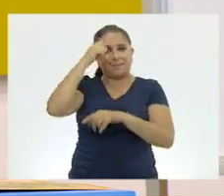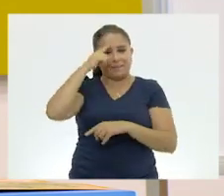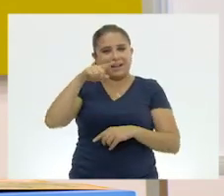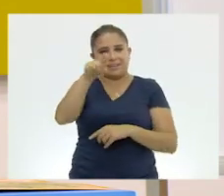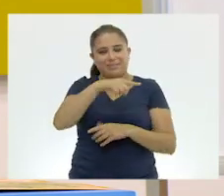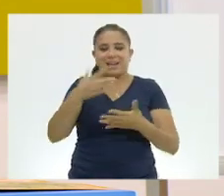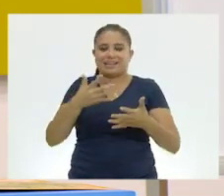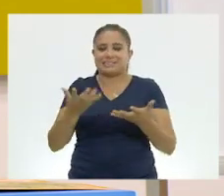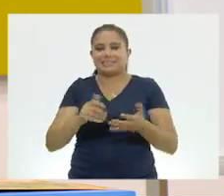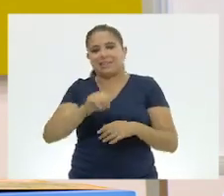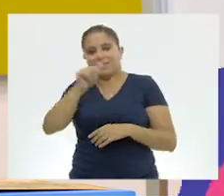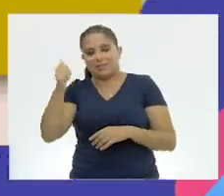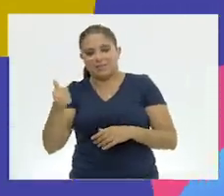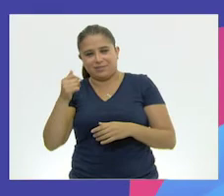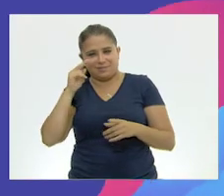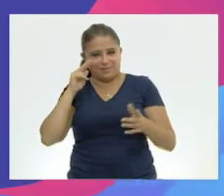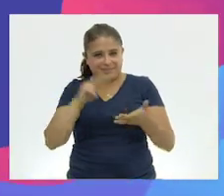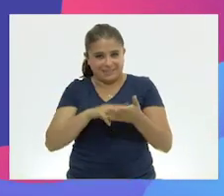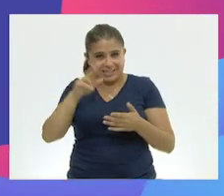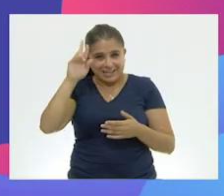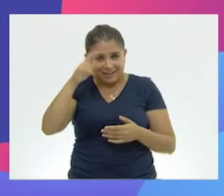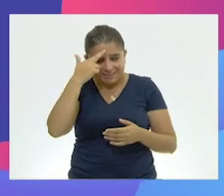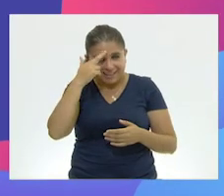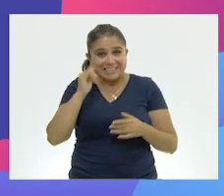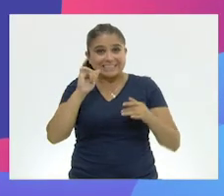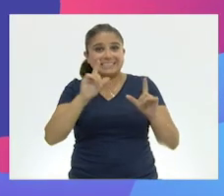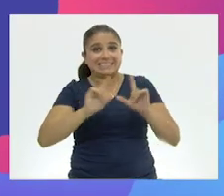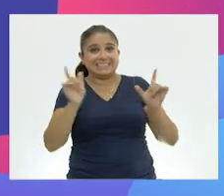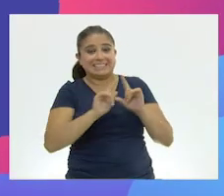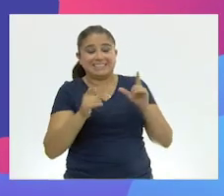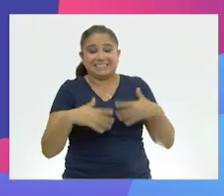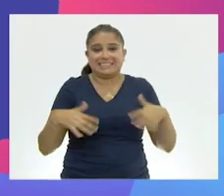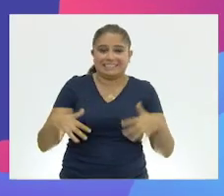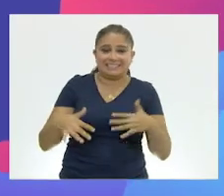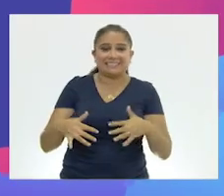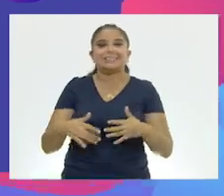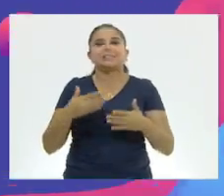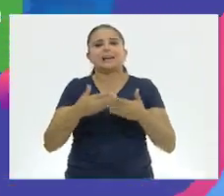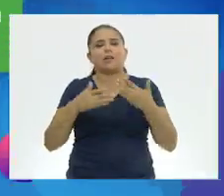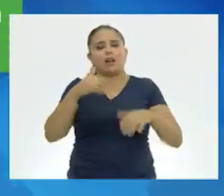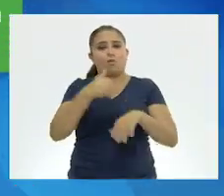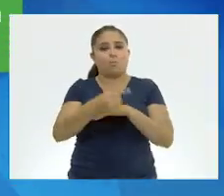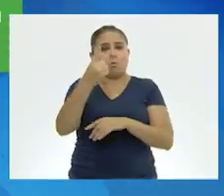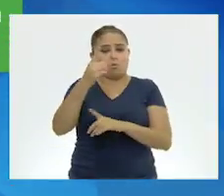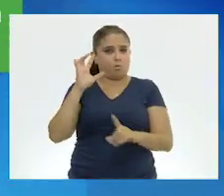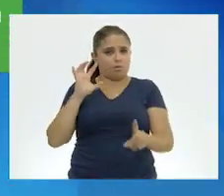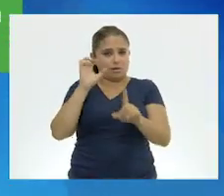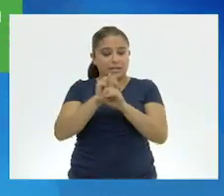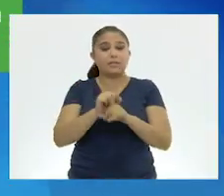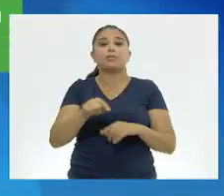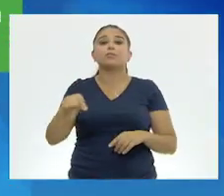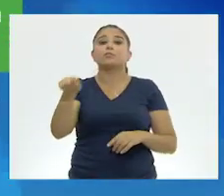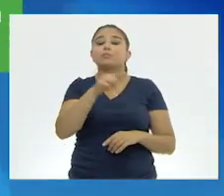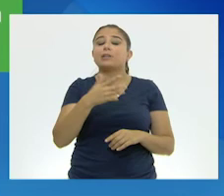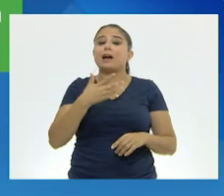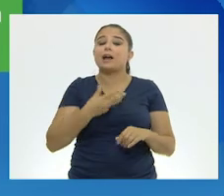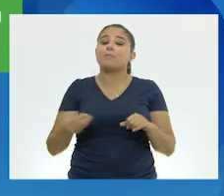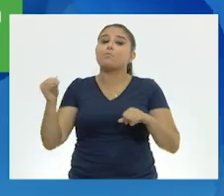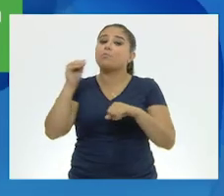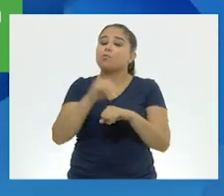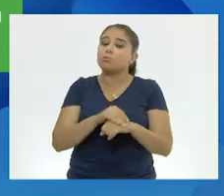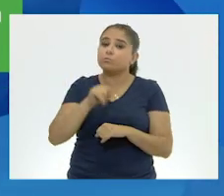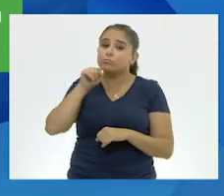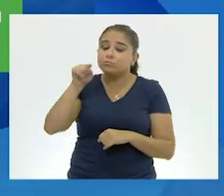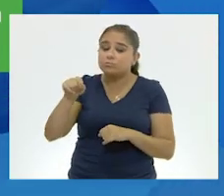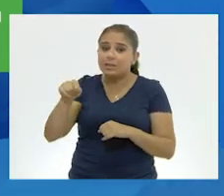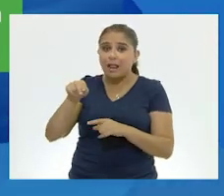a su siguiente pista. Uy, muy bien. ¿De acuerdo? De acuerdo, sí. Listo. Muy bien. Su reto número uno está colocado en